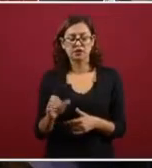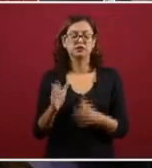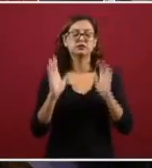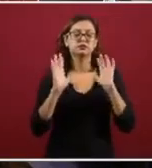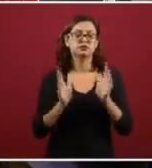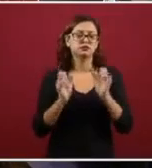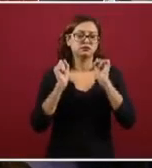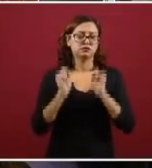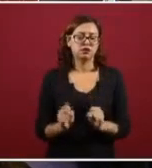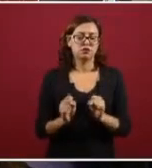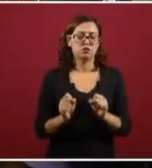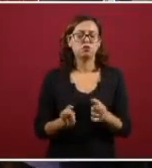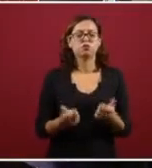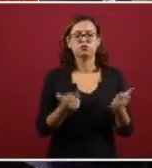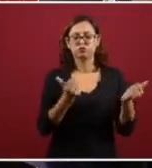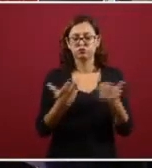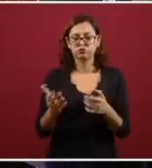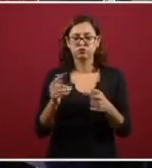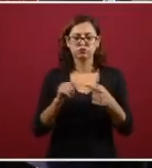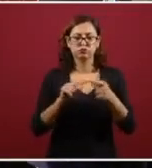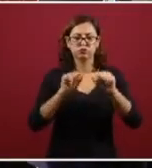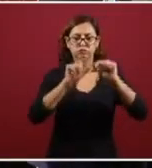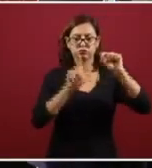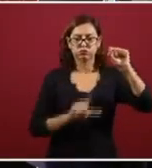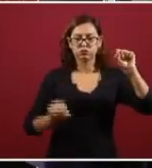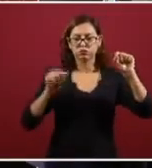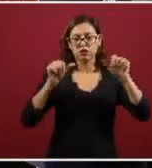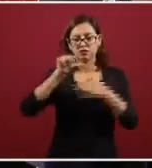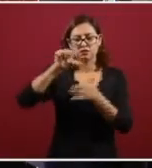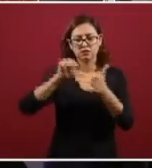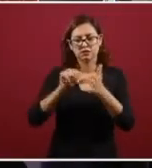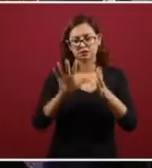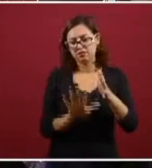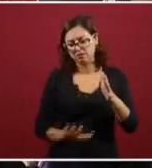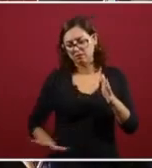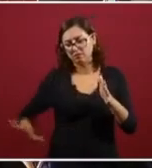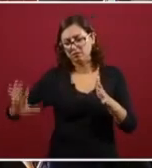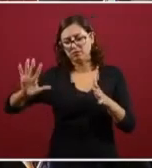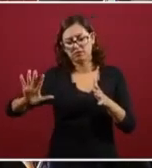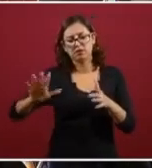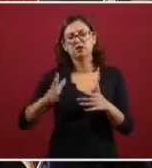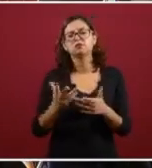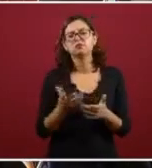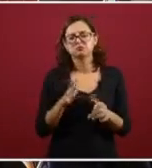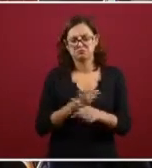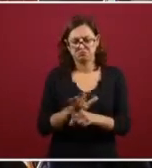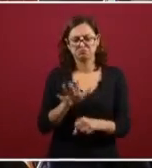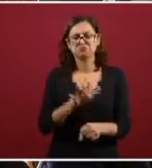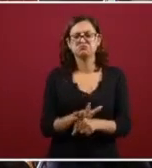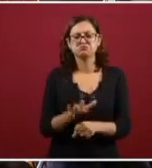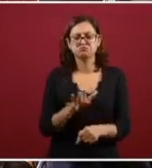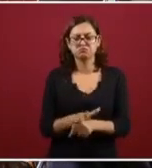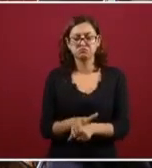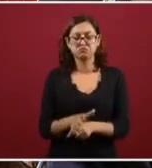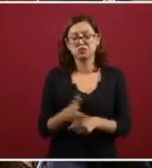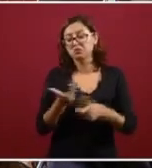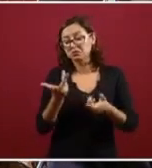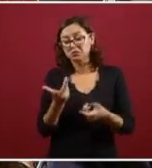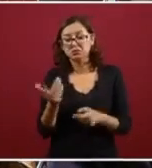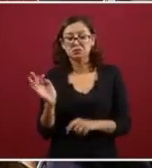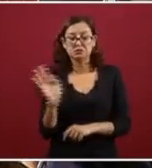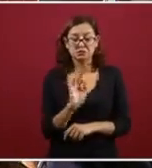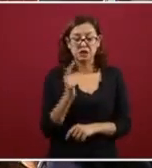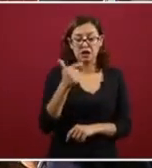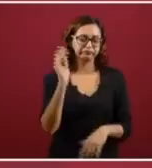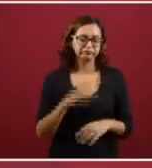de electricidad en las regiones Bajío, Occidente y Centro del país, y el excedente podrá ser comercializado